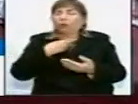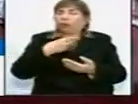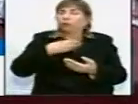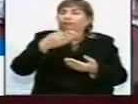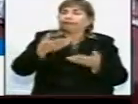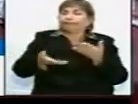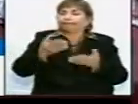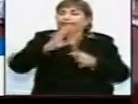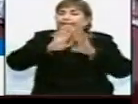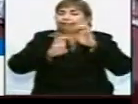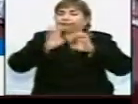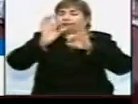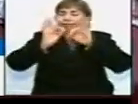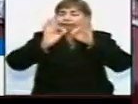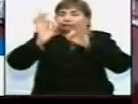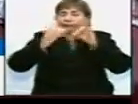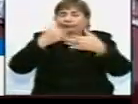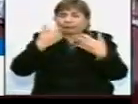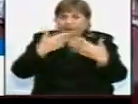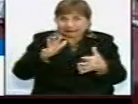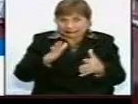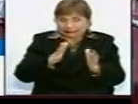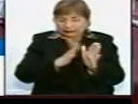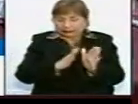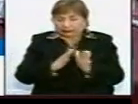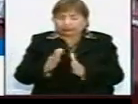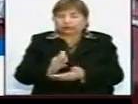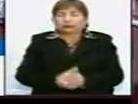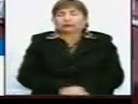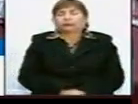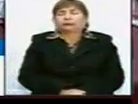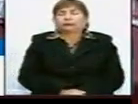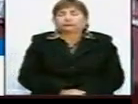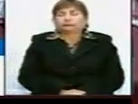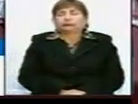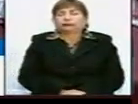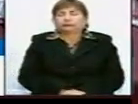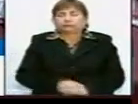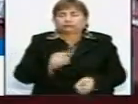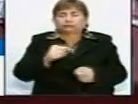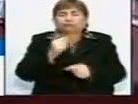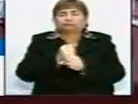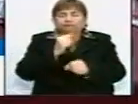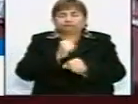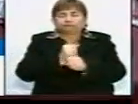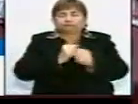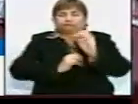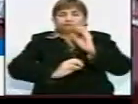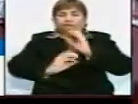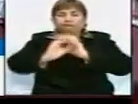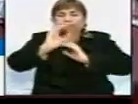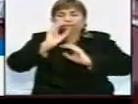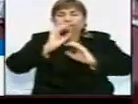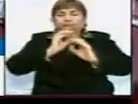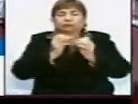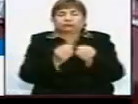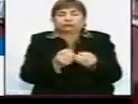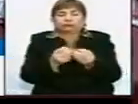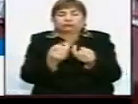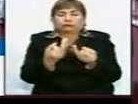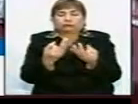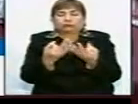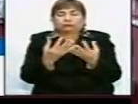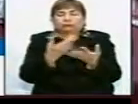hemos mapeado todo ese río a través pero éste también es un trabajo científico tenía que decir de cuánto de agua llega